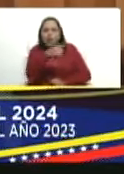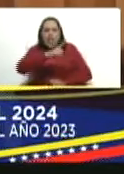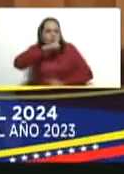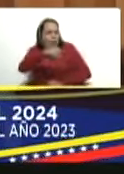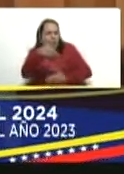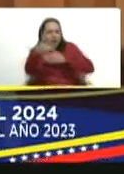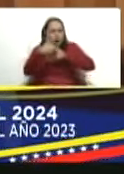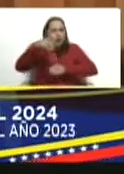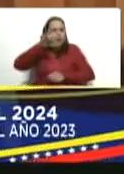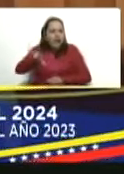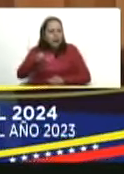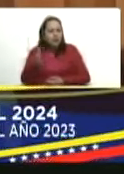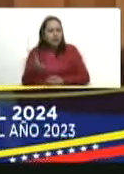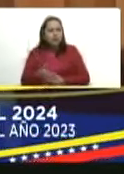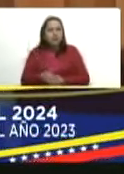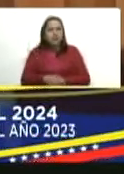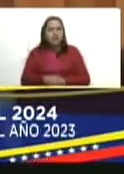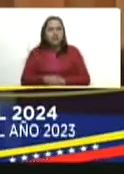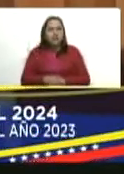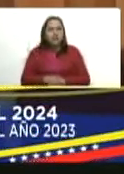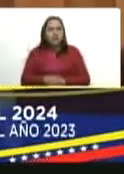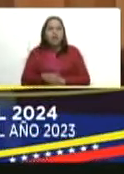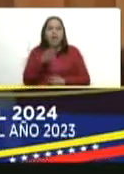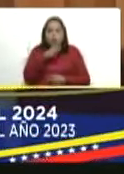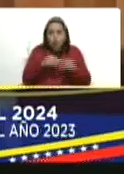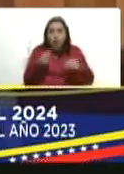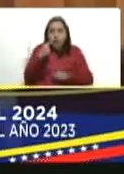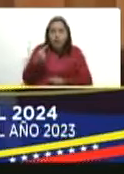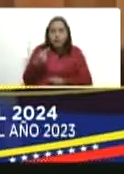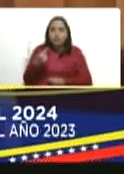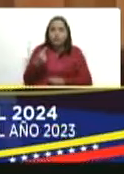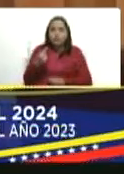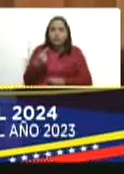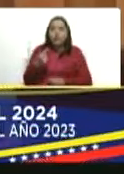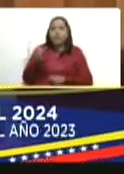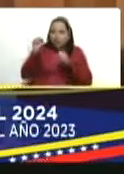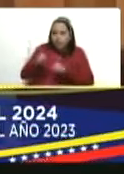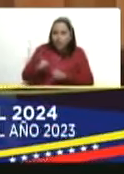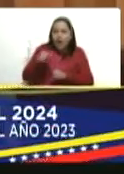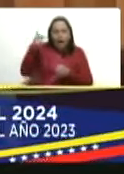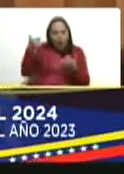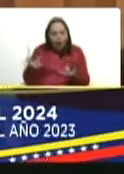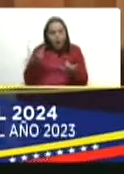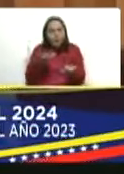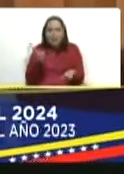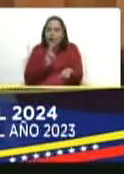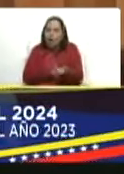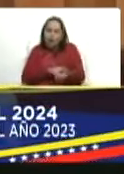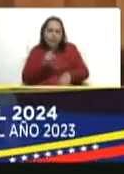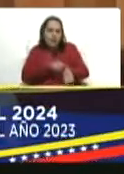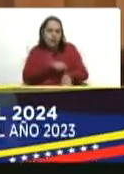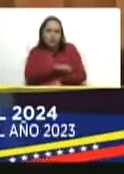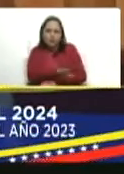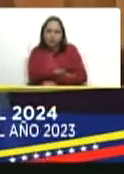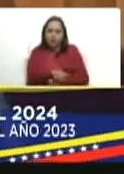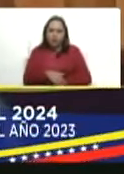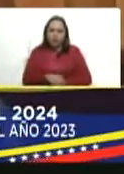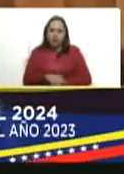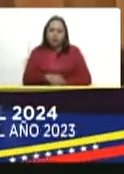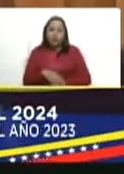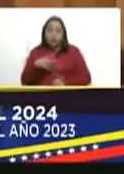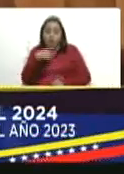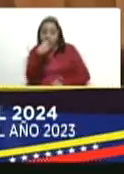país? Y todos dijeron, estamos en el peor momento. Le